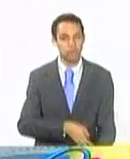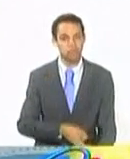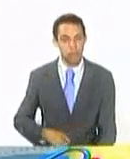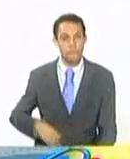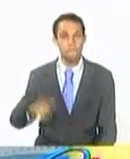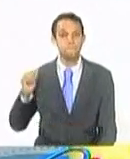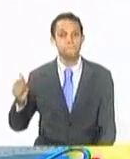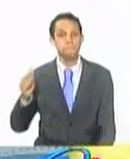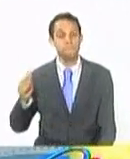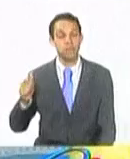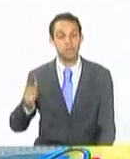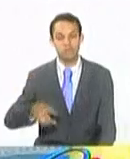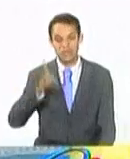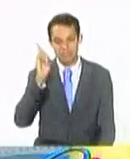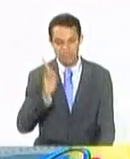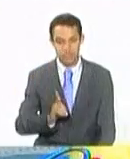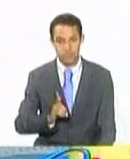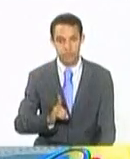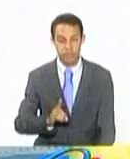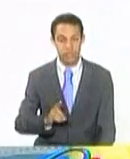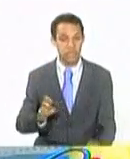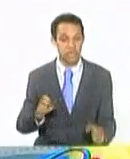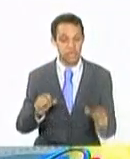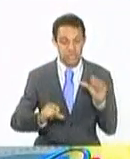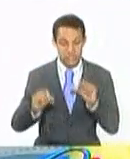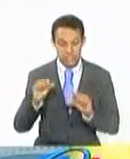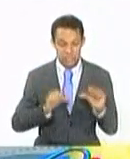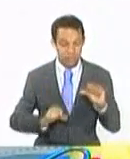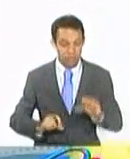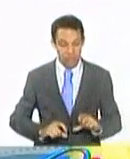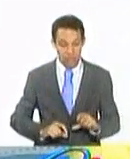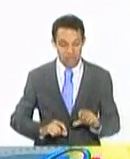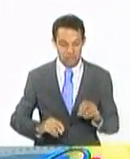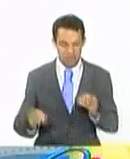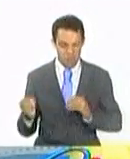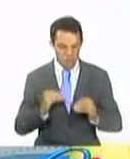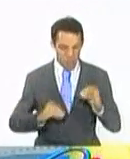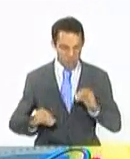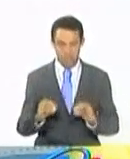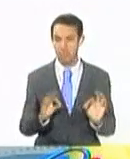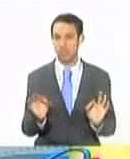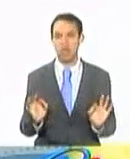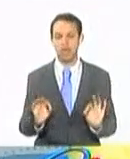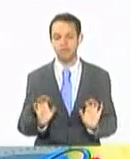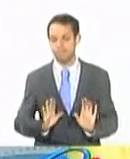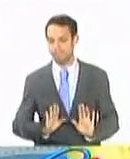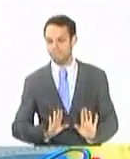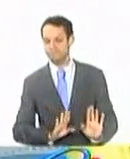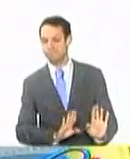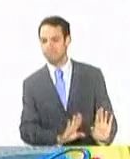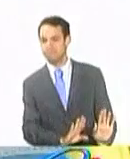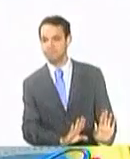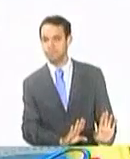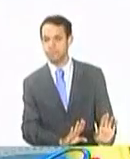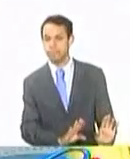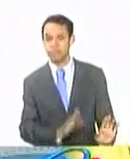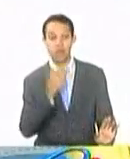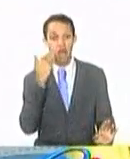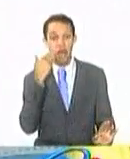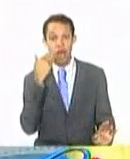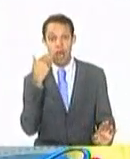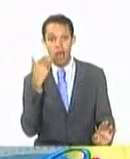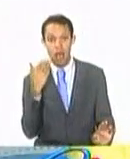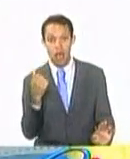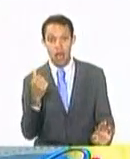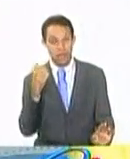decisión de no hacerse quimioterapia ni hacerse el tratamiento oncológico que porque ella no quería